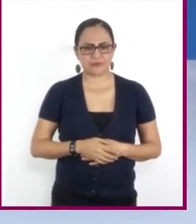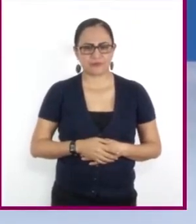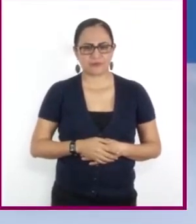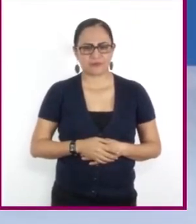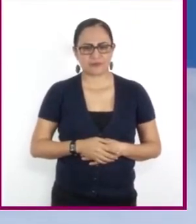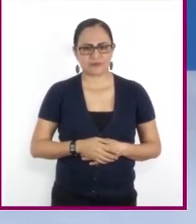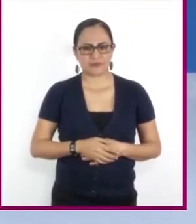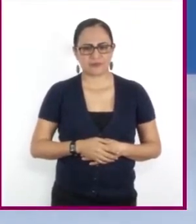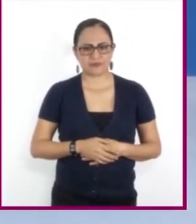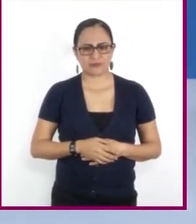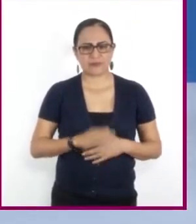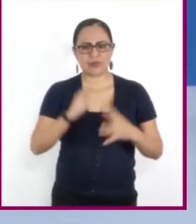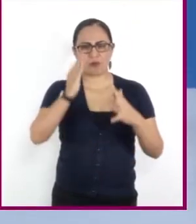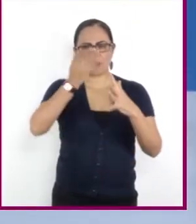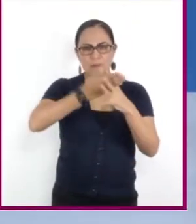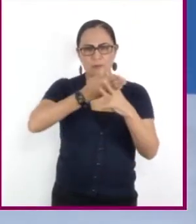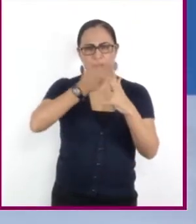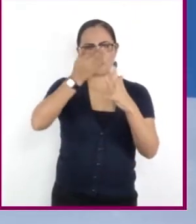Se está empezando a ver